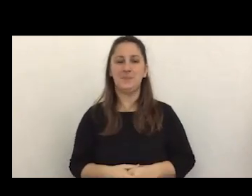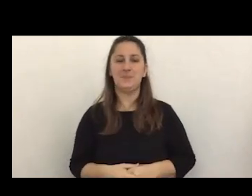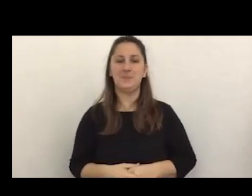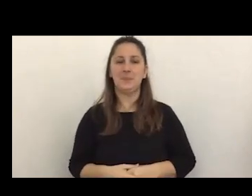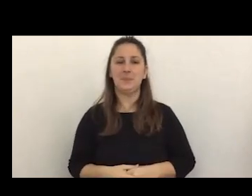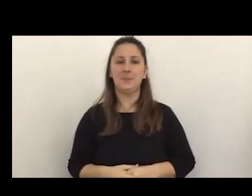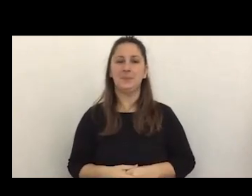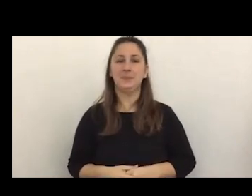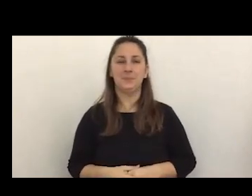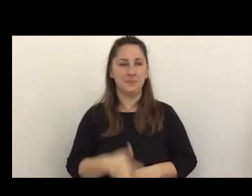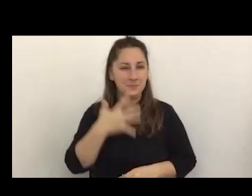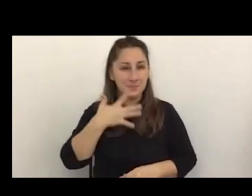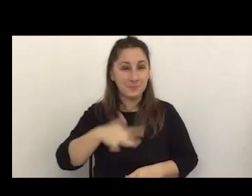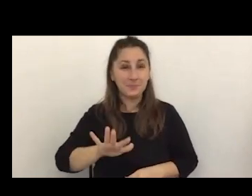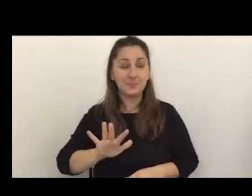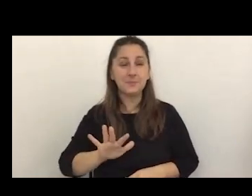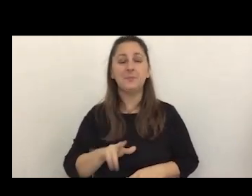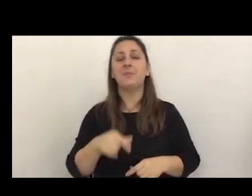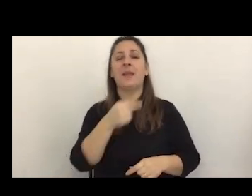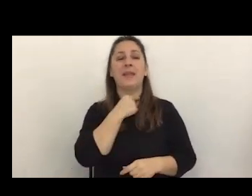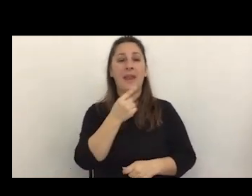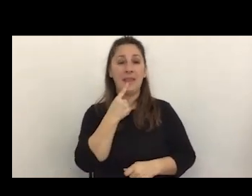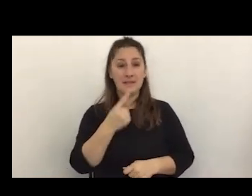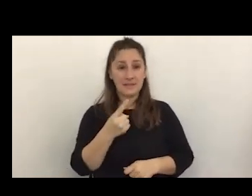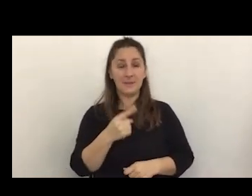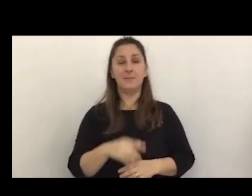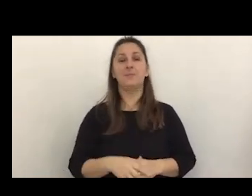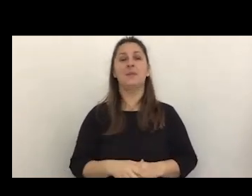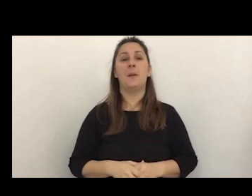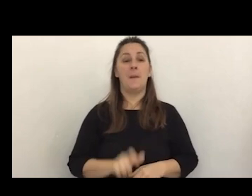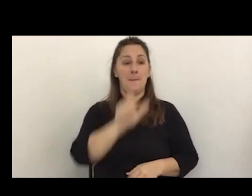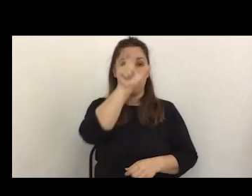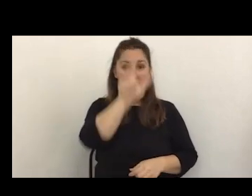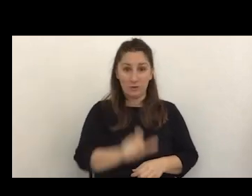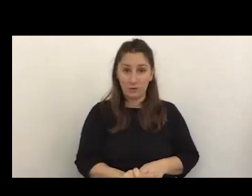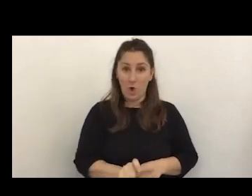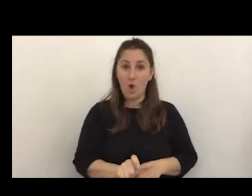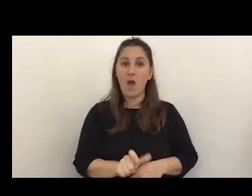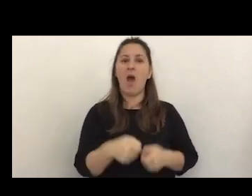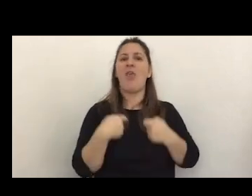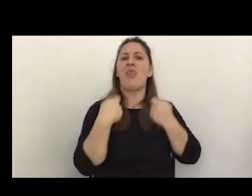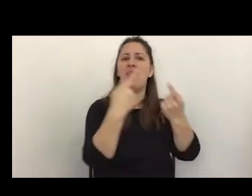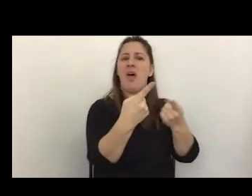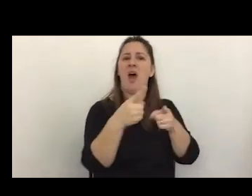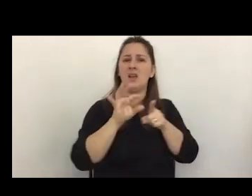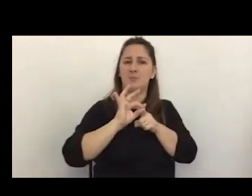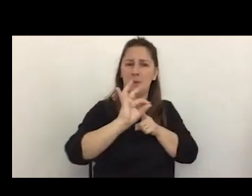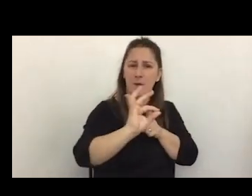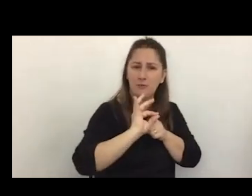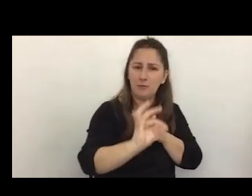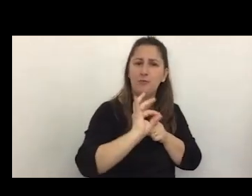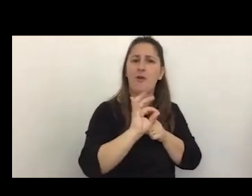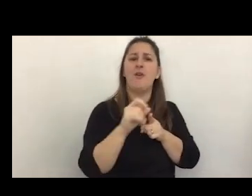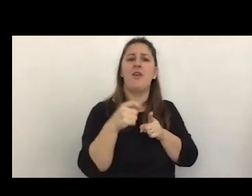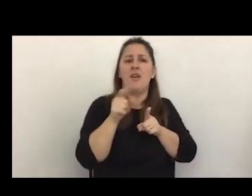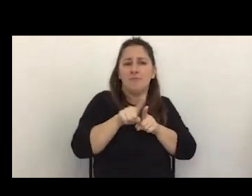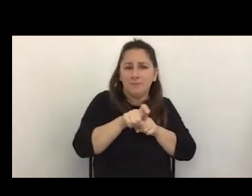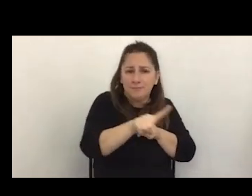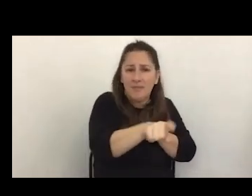¿Se entiende? Es decir, aquella persona que aporta material genético,